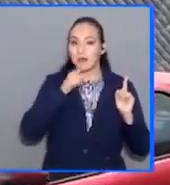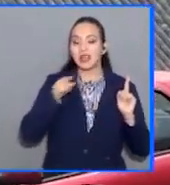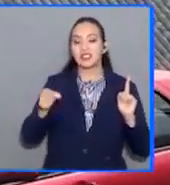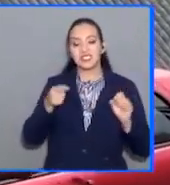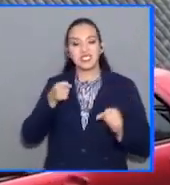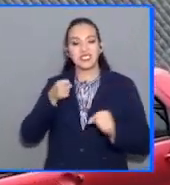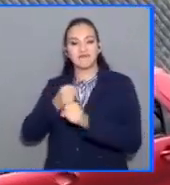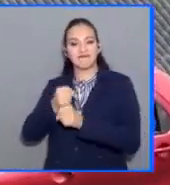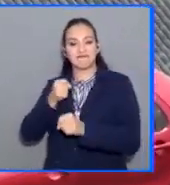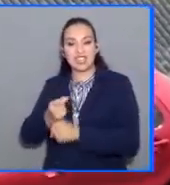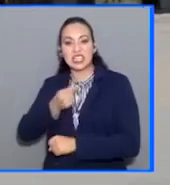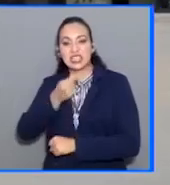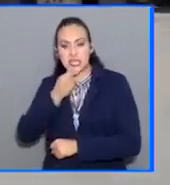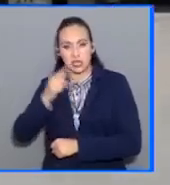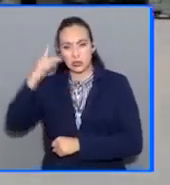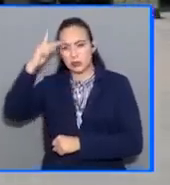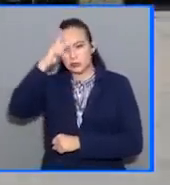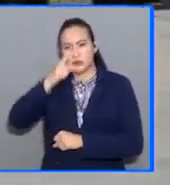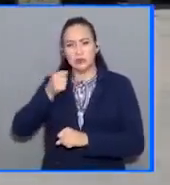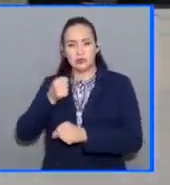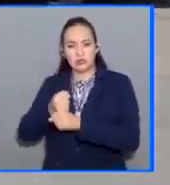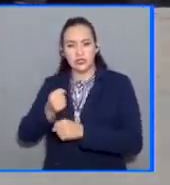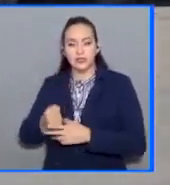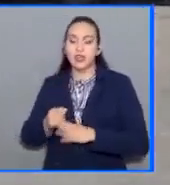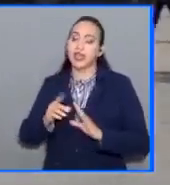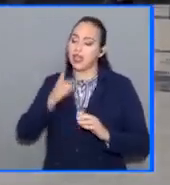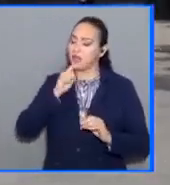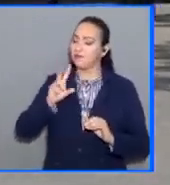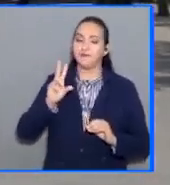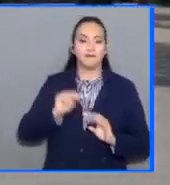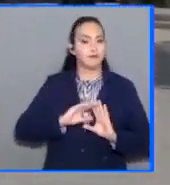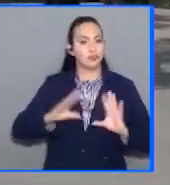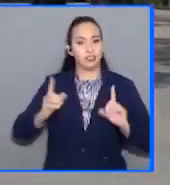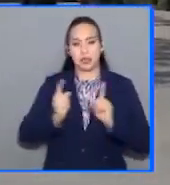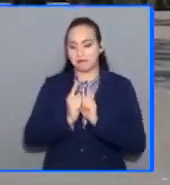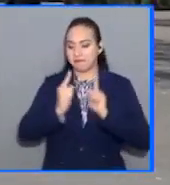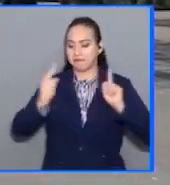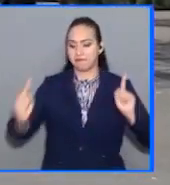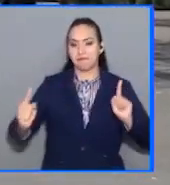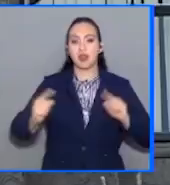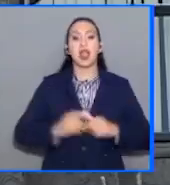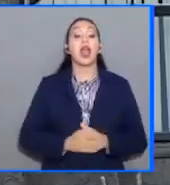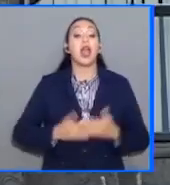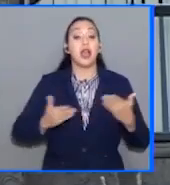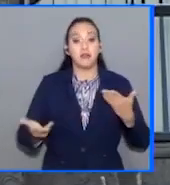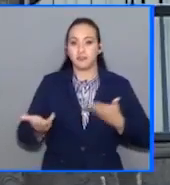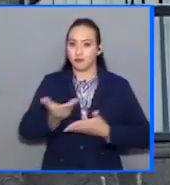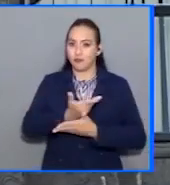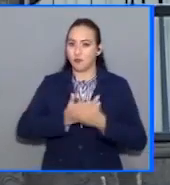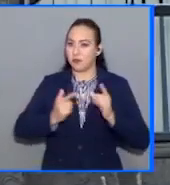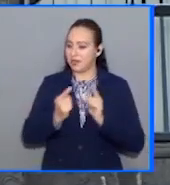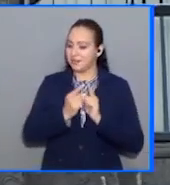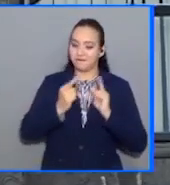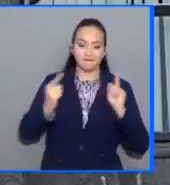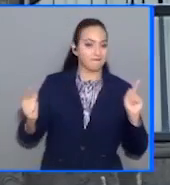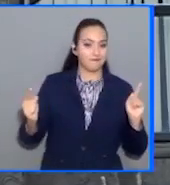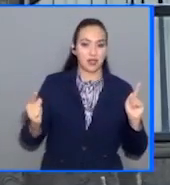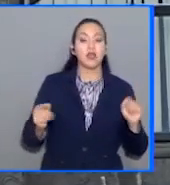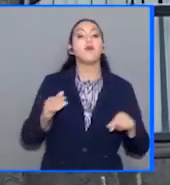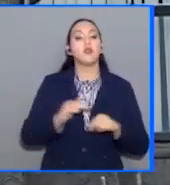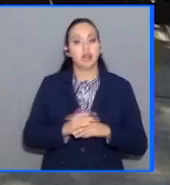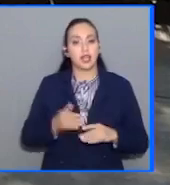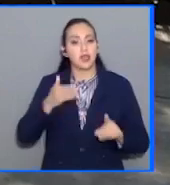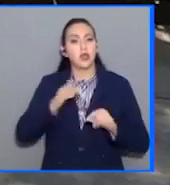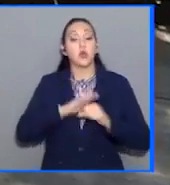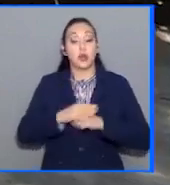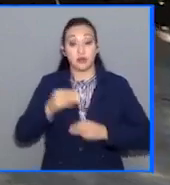la niña por parte de su padre. La suspensión momentánea de las convivencias es con el fin de que los magistrados de la sección